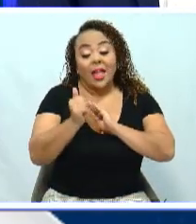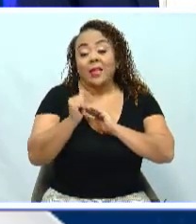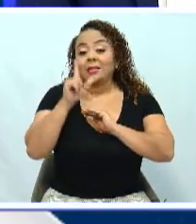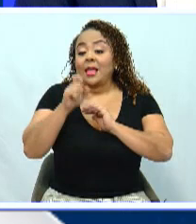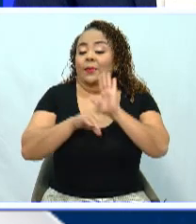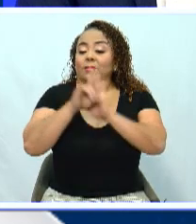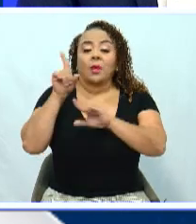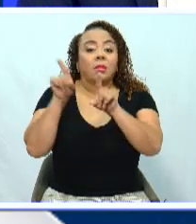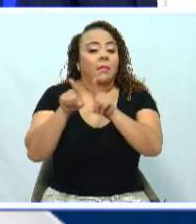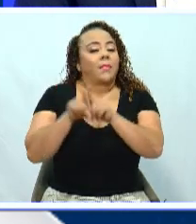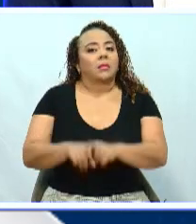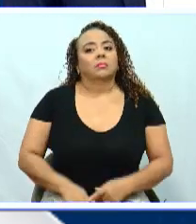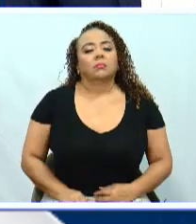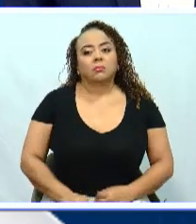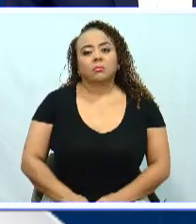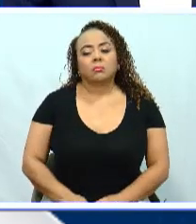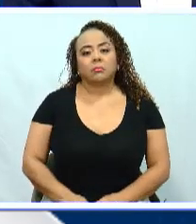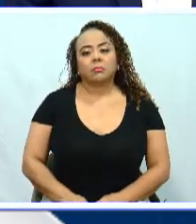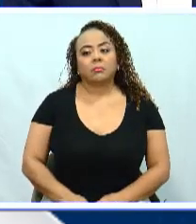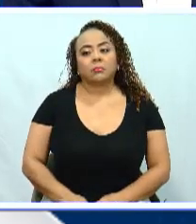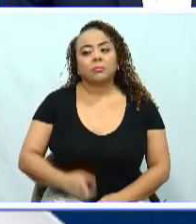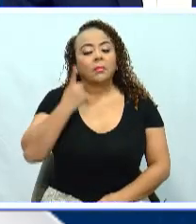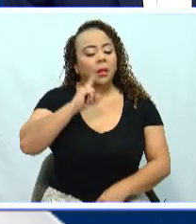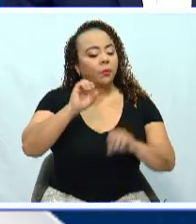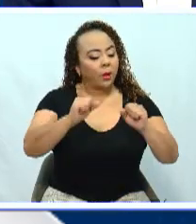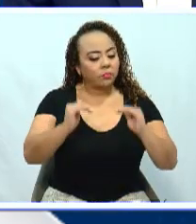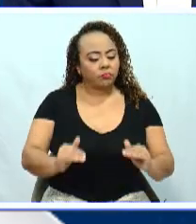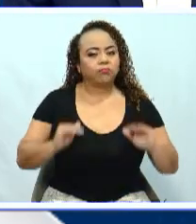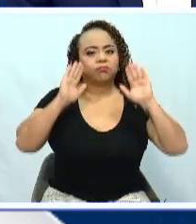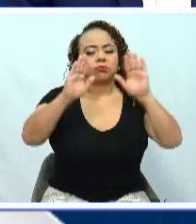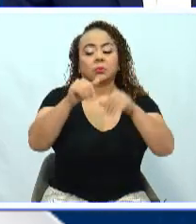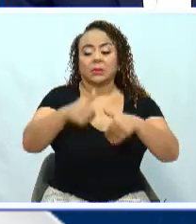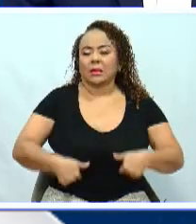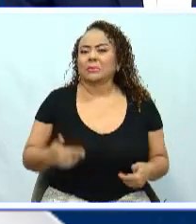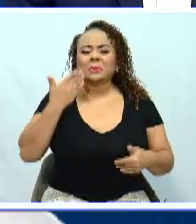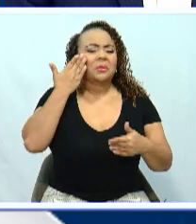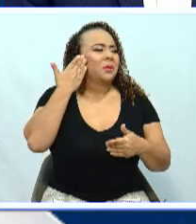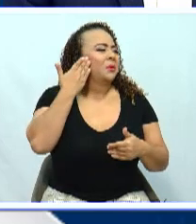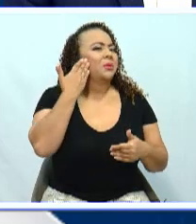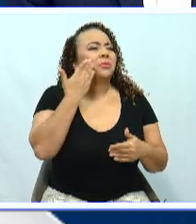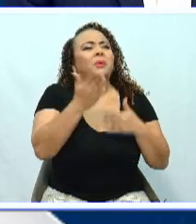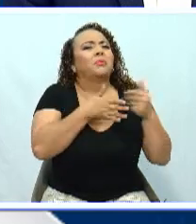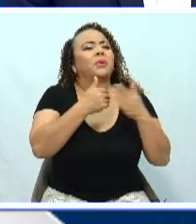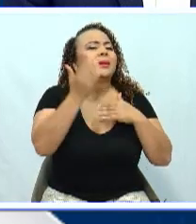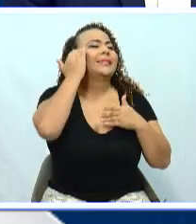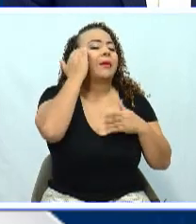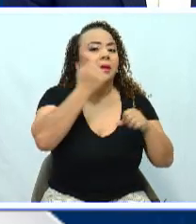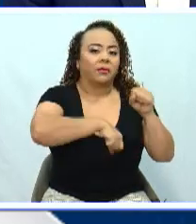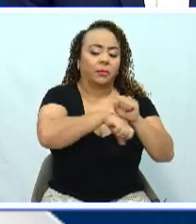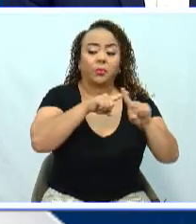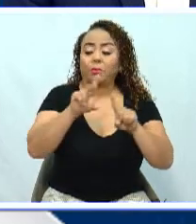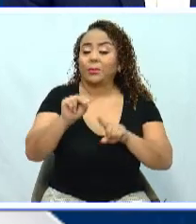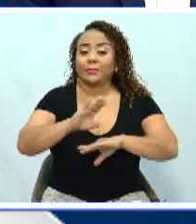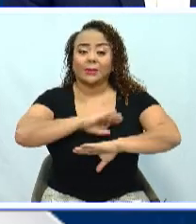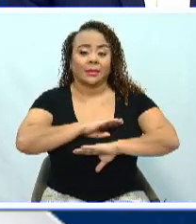desarrollar también para hacer un gran entrenador porque no alcanza con saber de fútbol lo que yo estoy seguro que él sabe Mucho de fútbol pero no